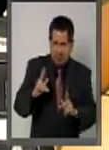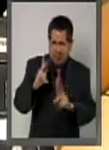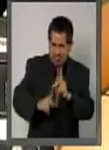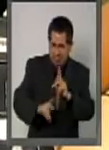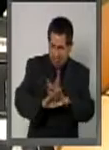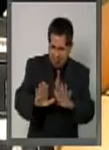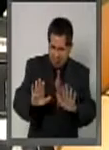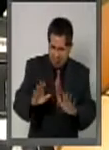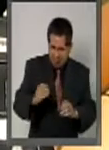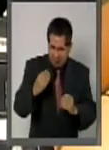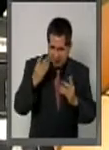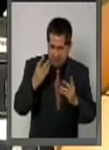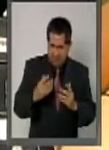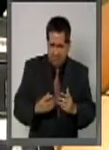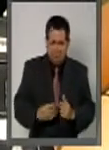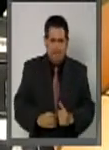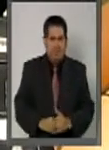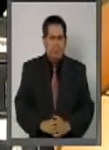No me interrumpan.